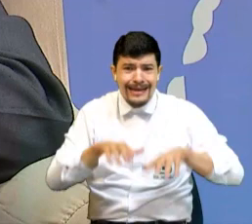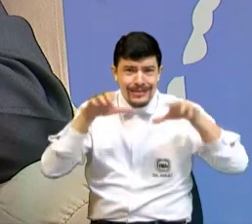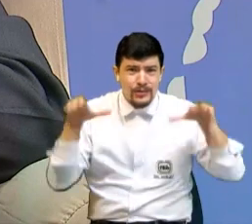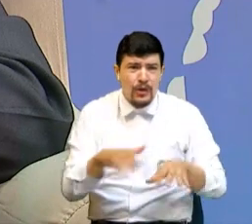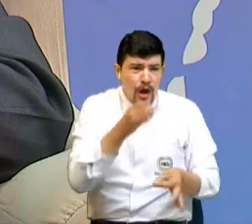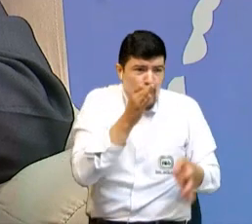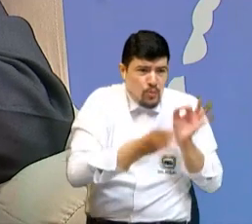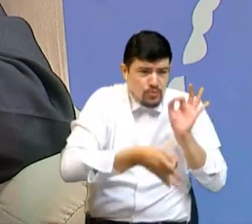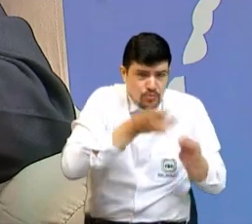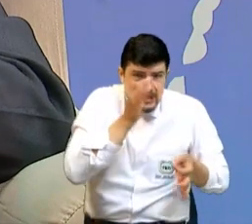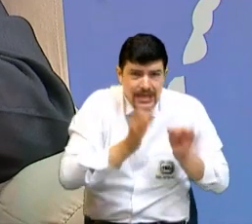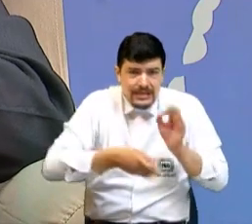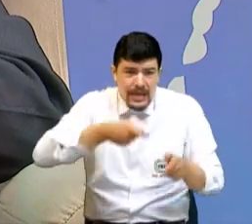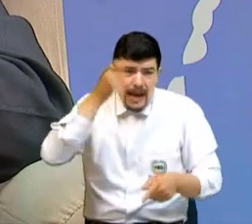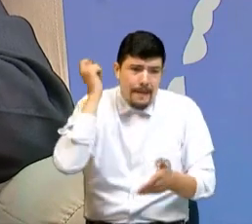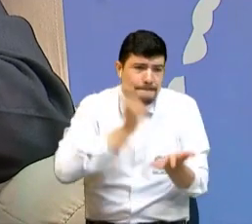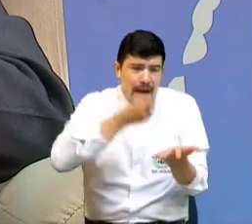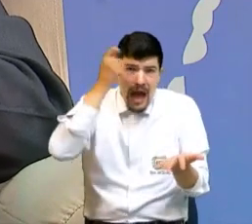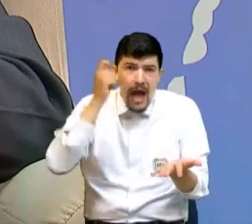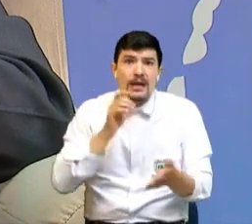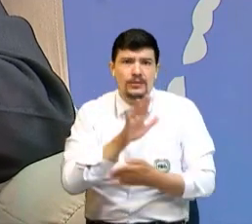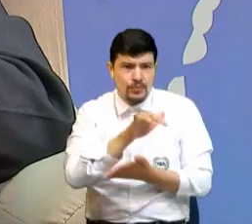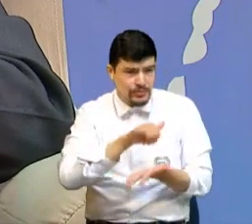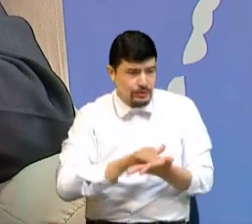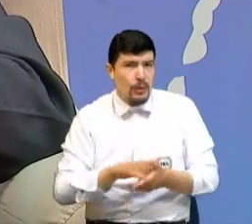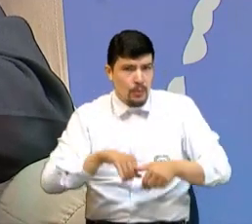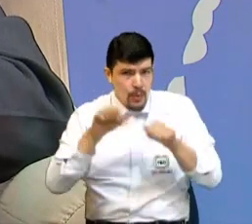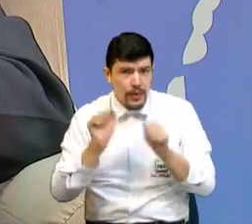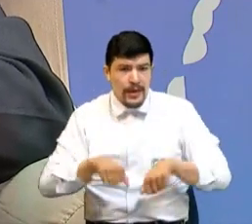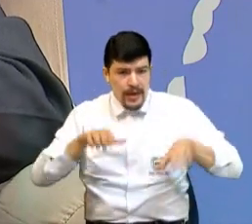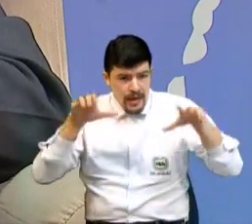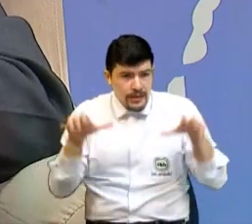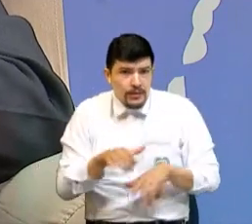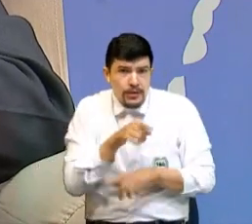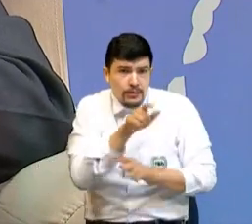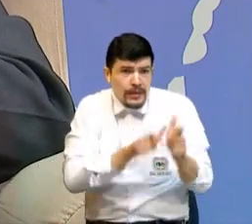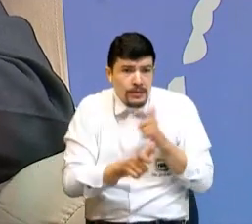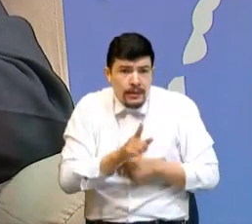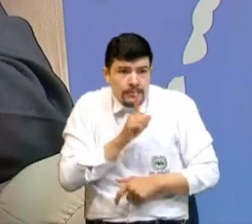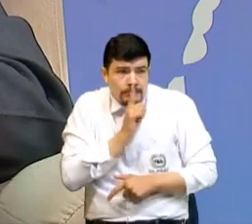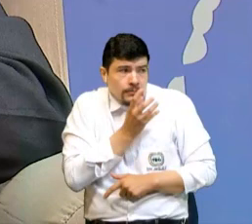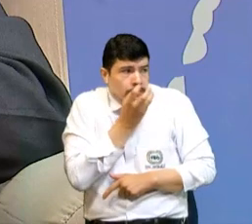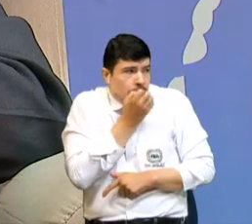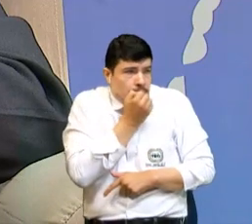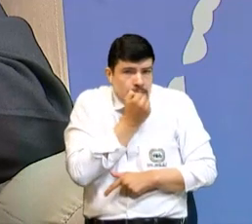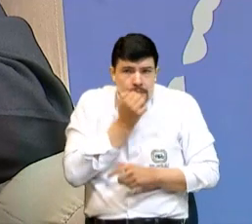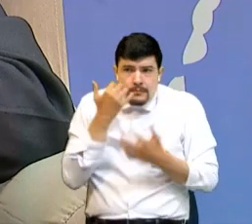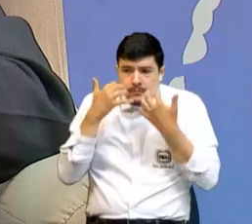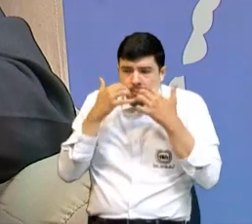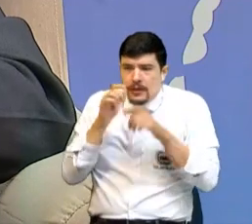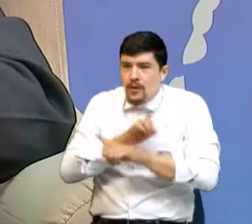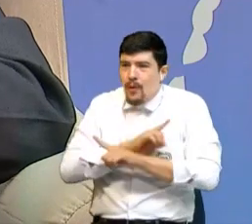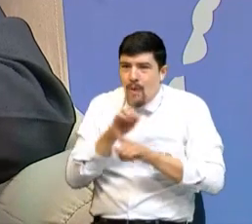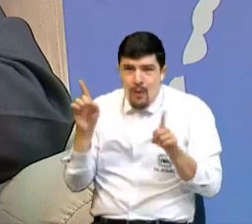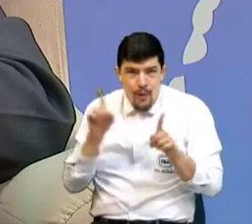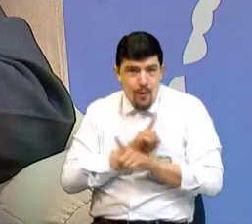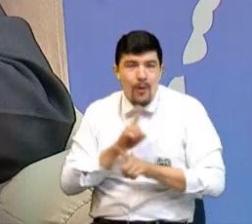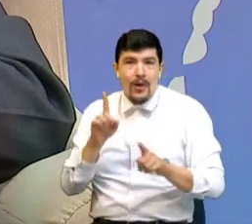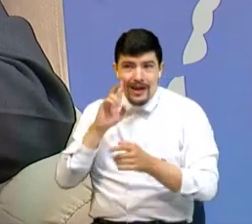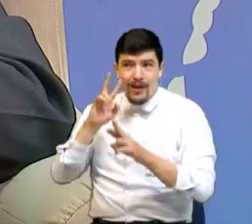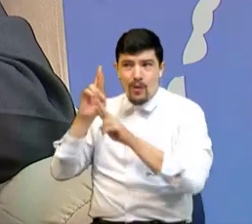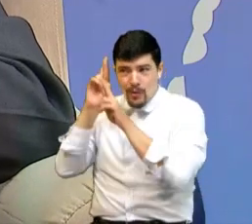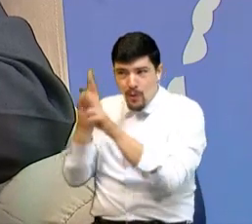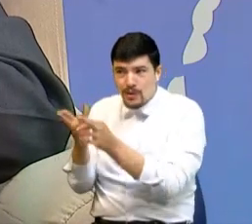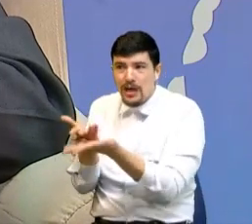penales, las acciones de rigor tendientes a no quedarse callado, a ubicar diversas